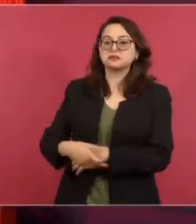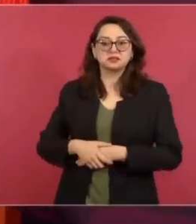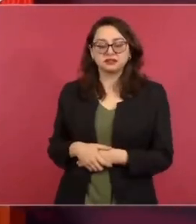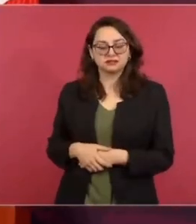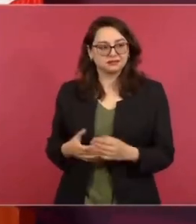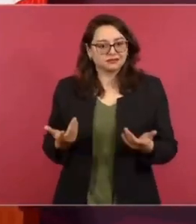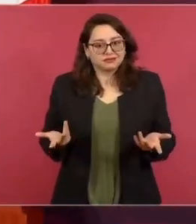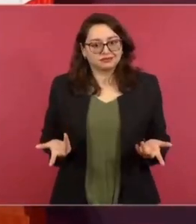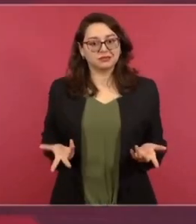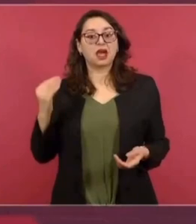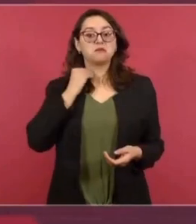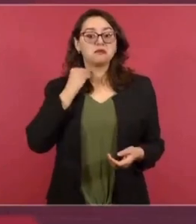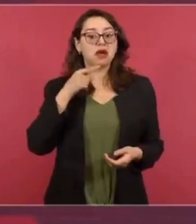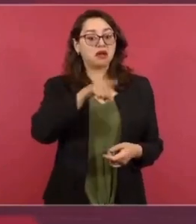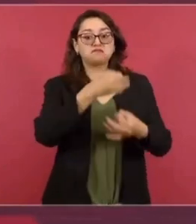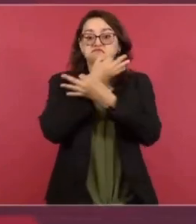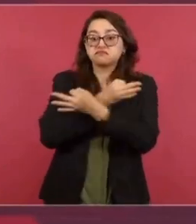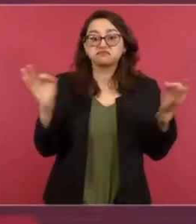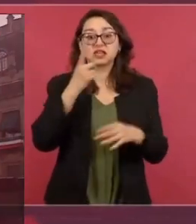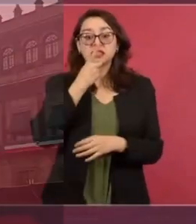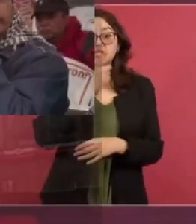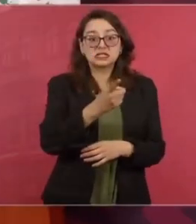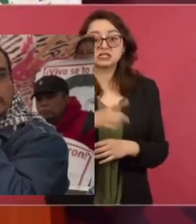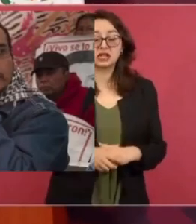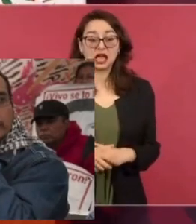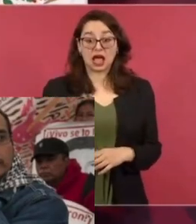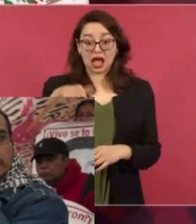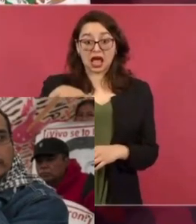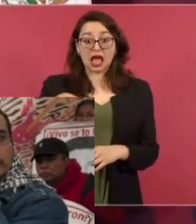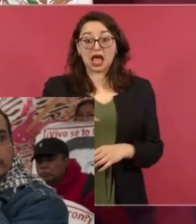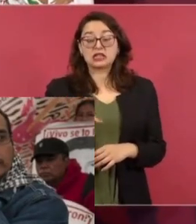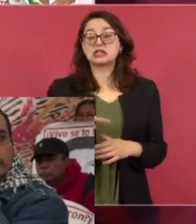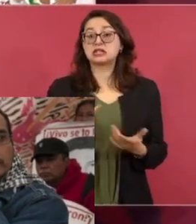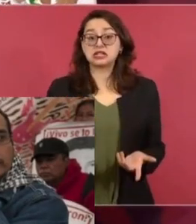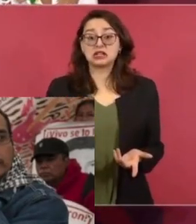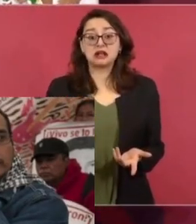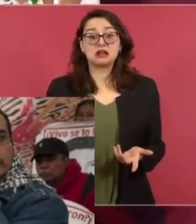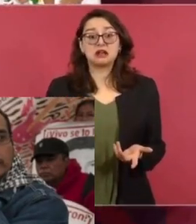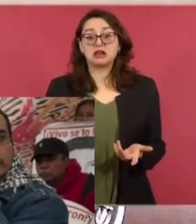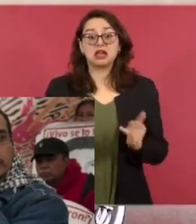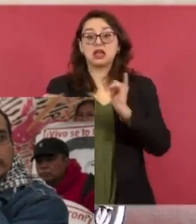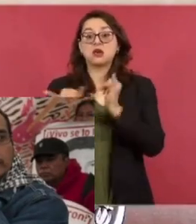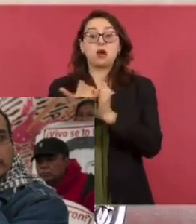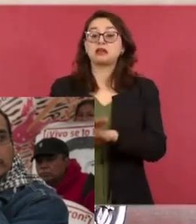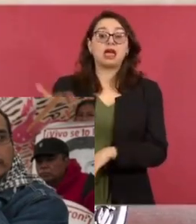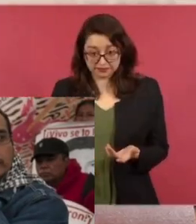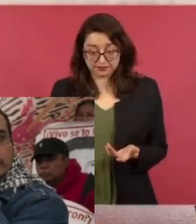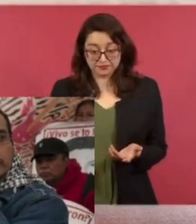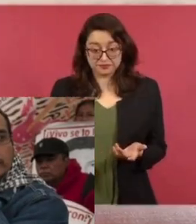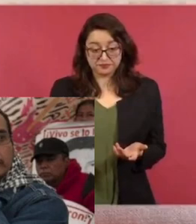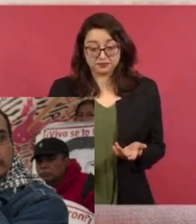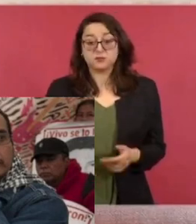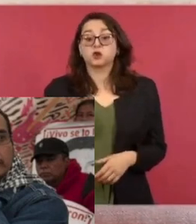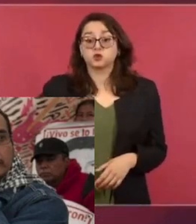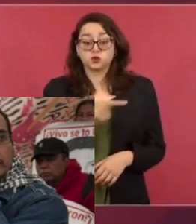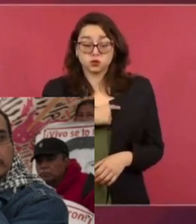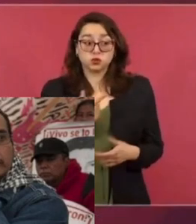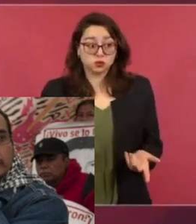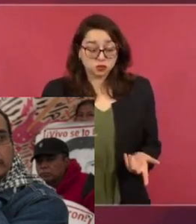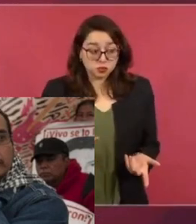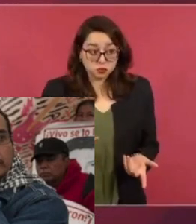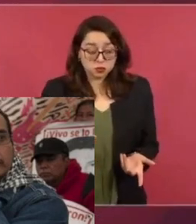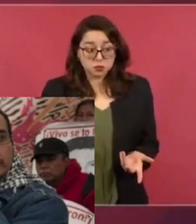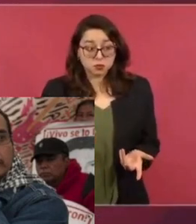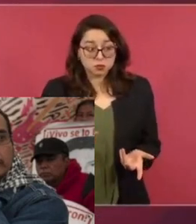respeto su punto de vista, no lo comparto, de que lo que se le dijo aquí fue algo muy similar a la llamada verdad histórica. Como no